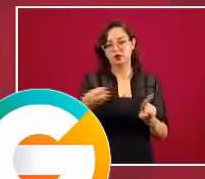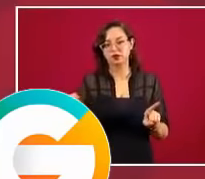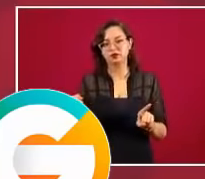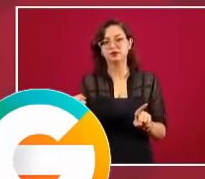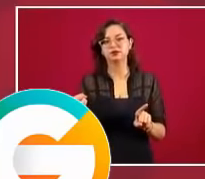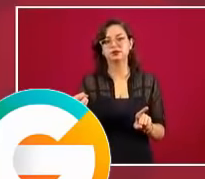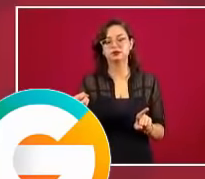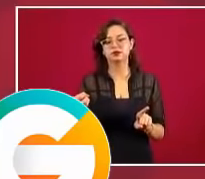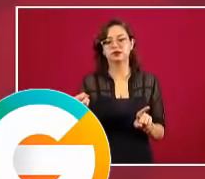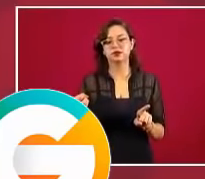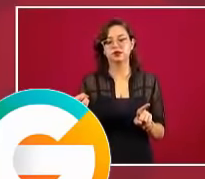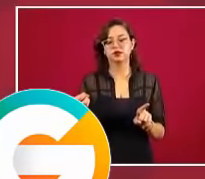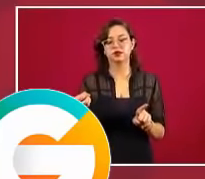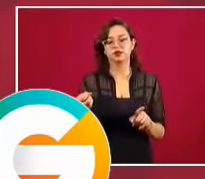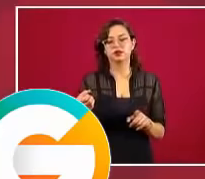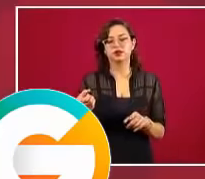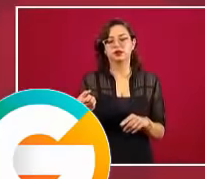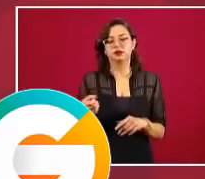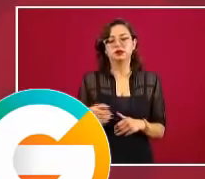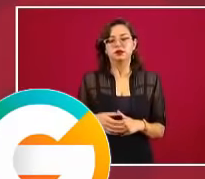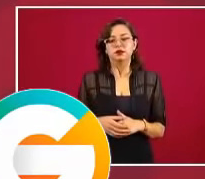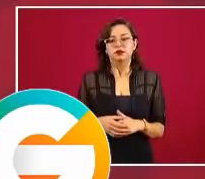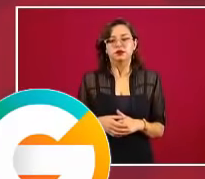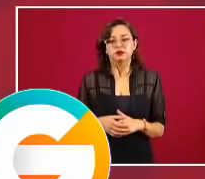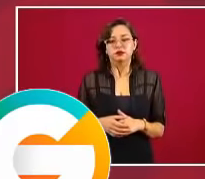acuerdo a